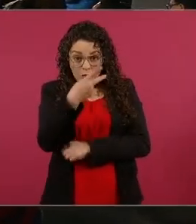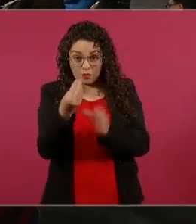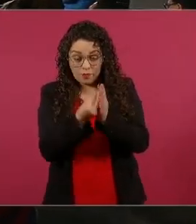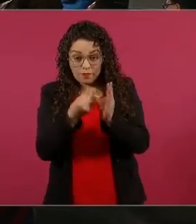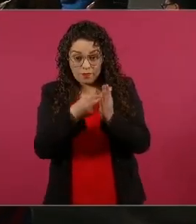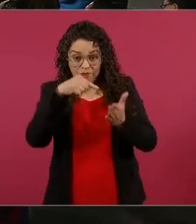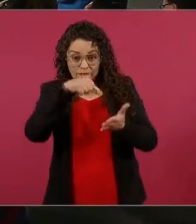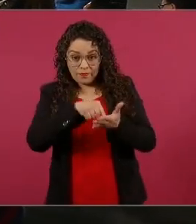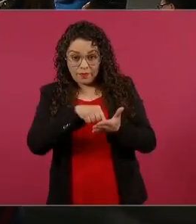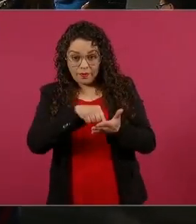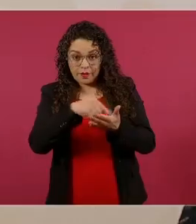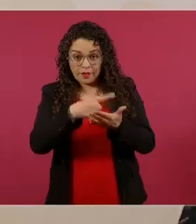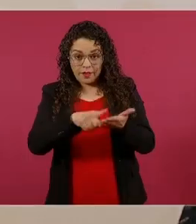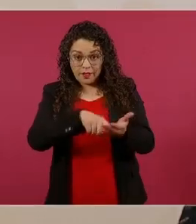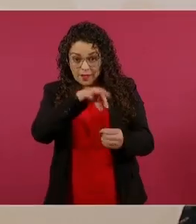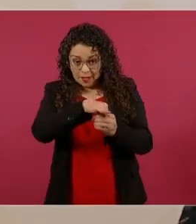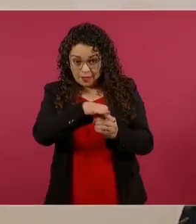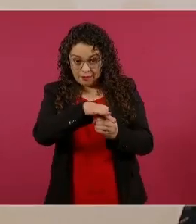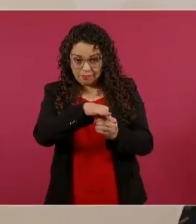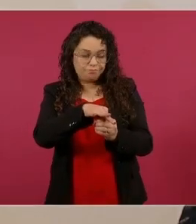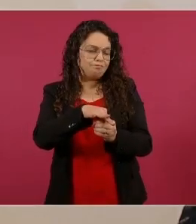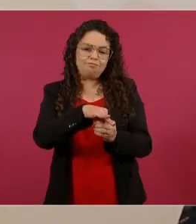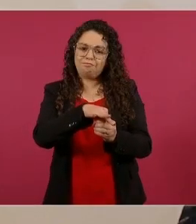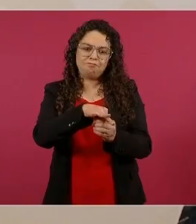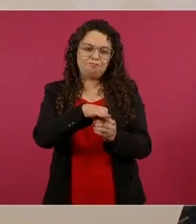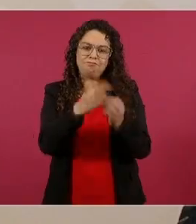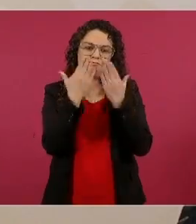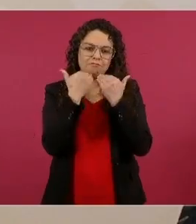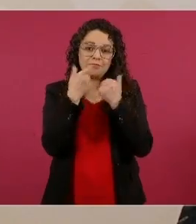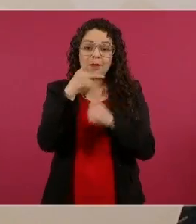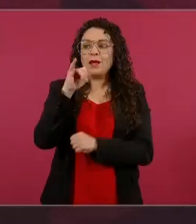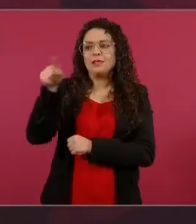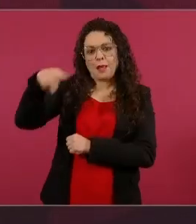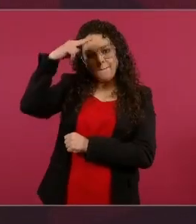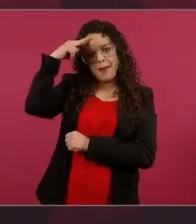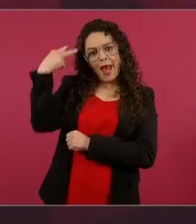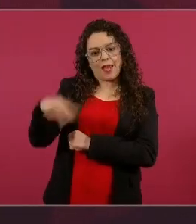electoral pero sí los migrantes No sí